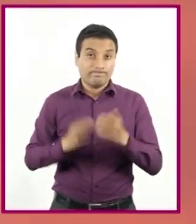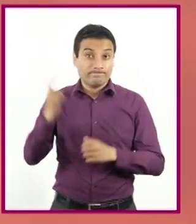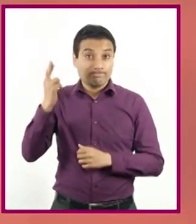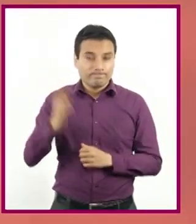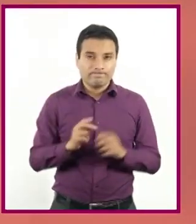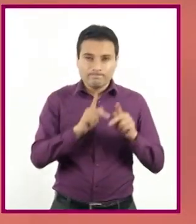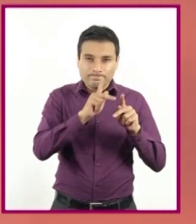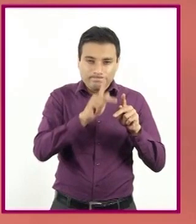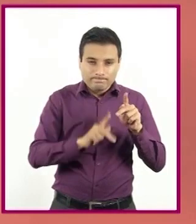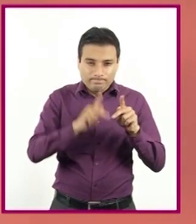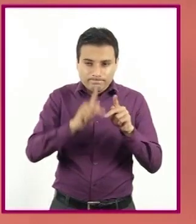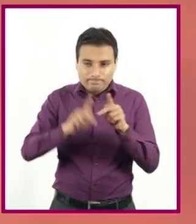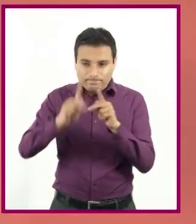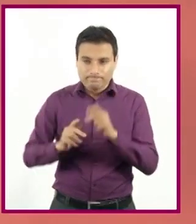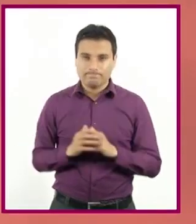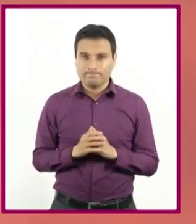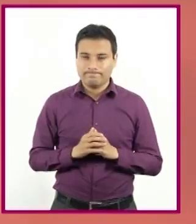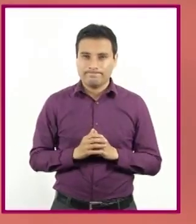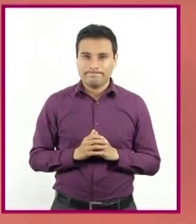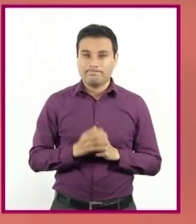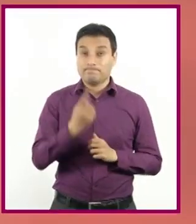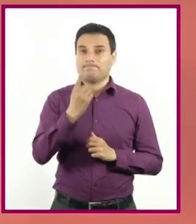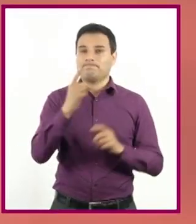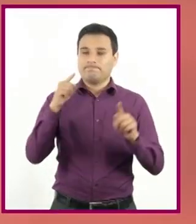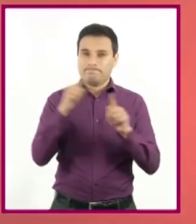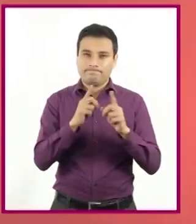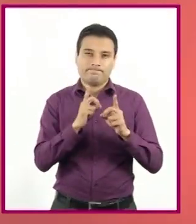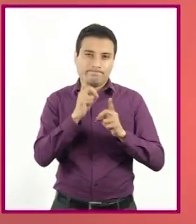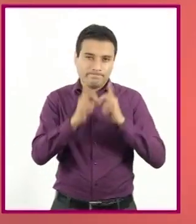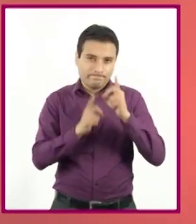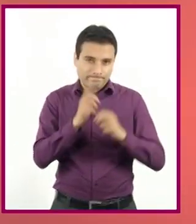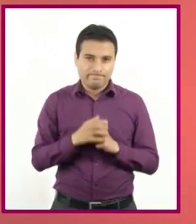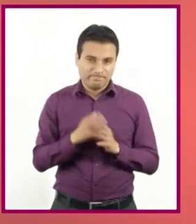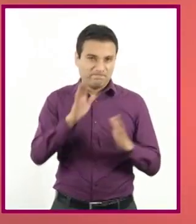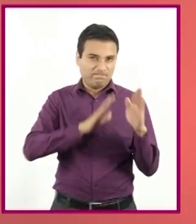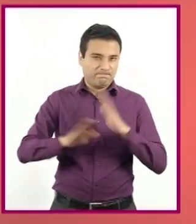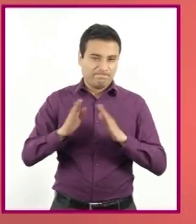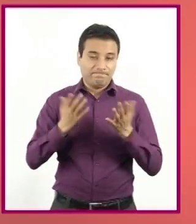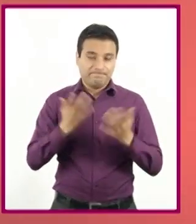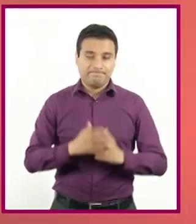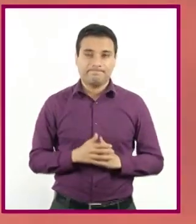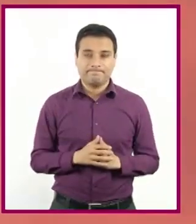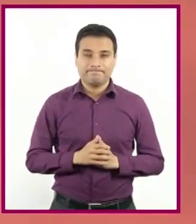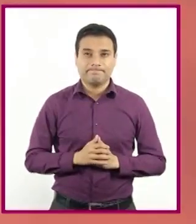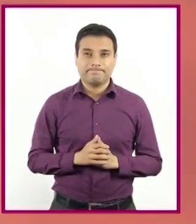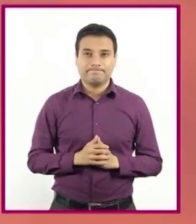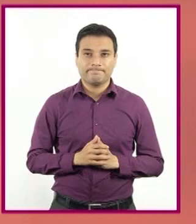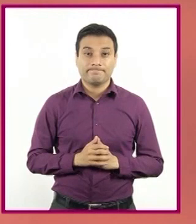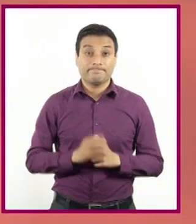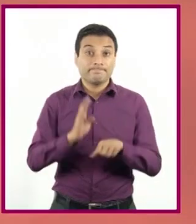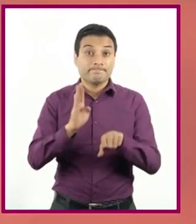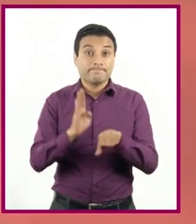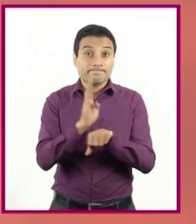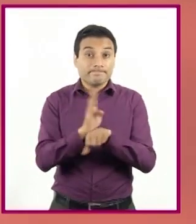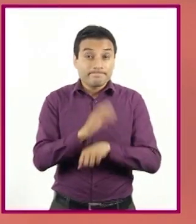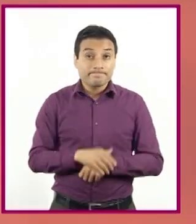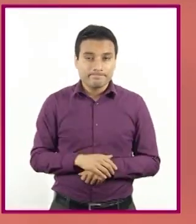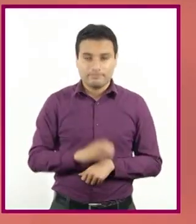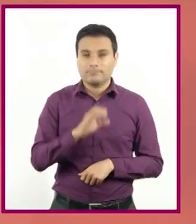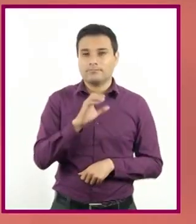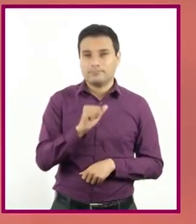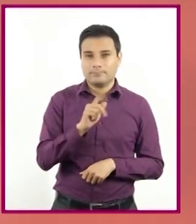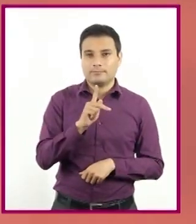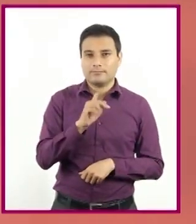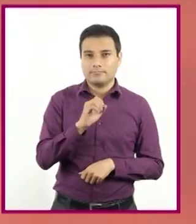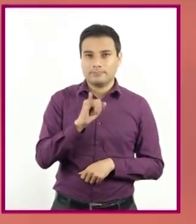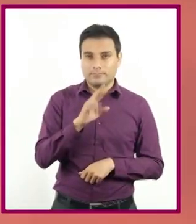secciones y dedicar una sección a los deportes y en específico las artes marciales. En Brasil es la capoeira,